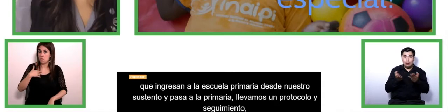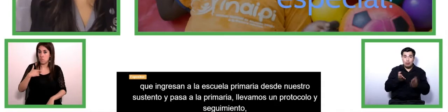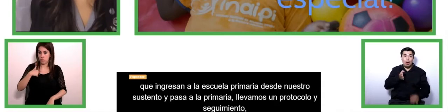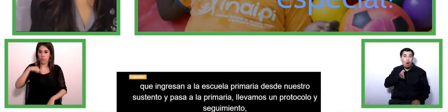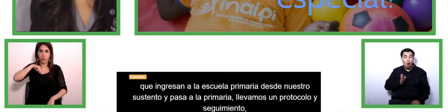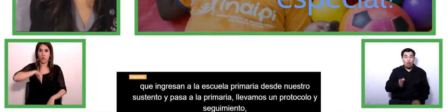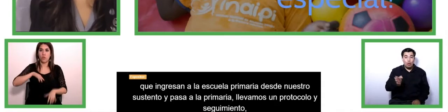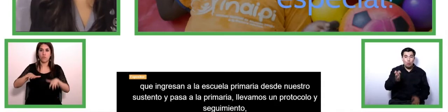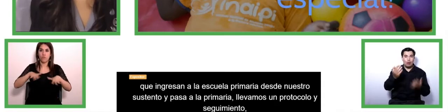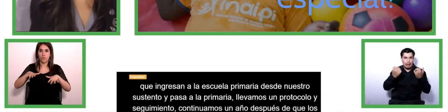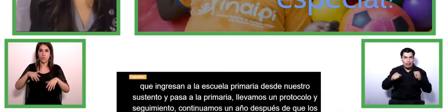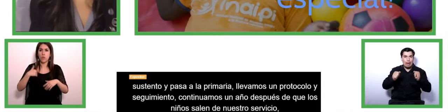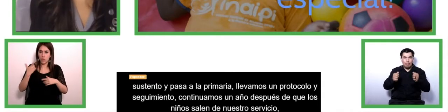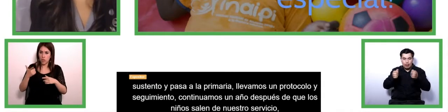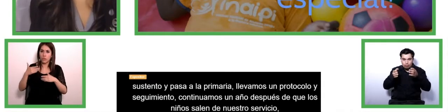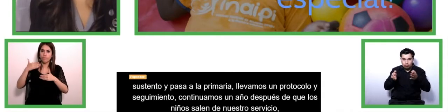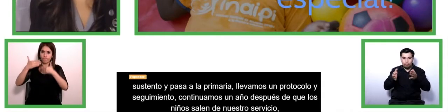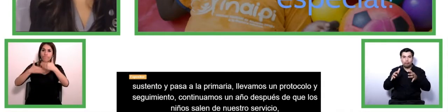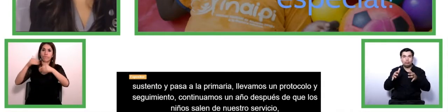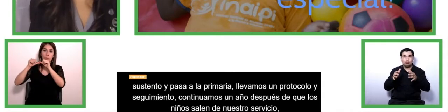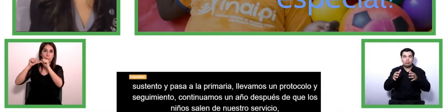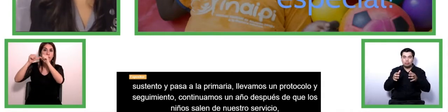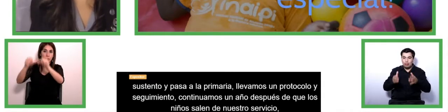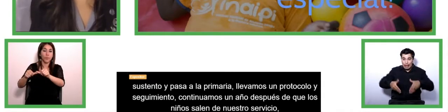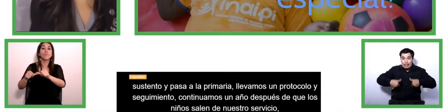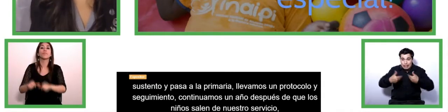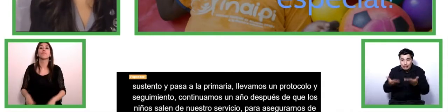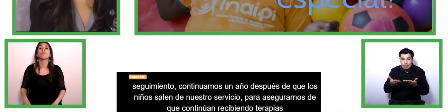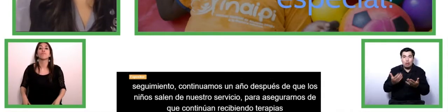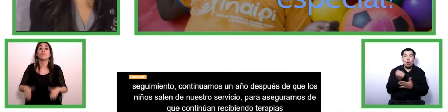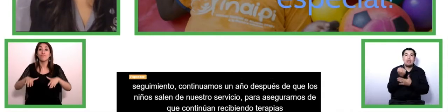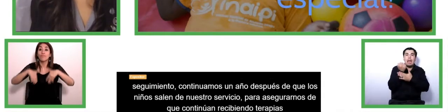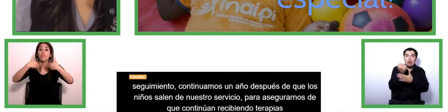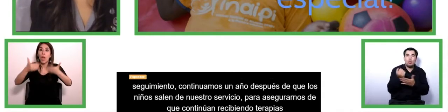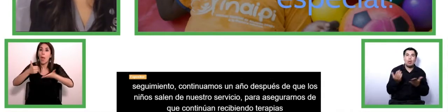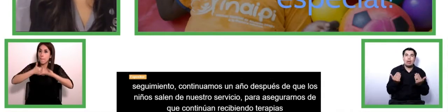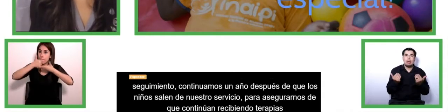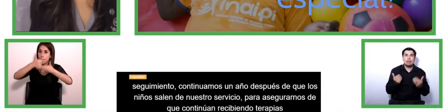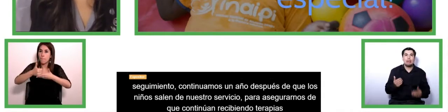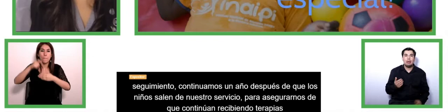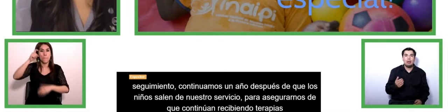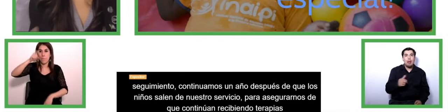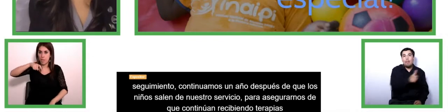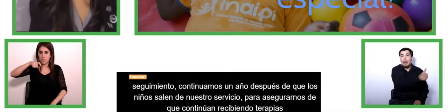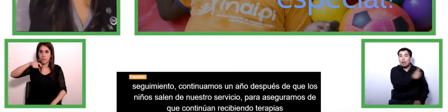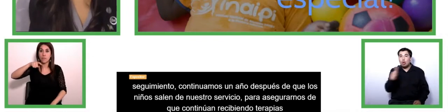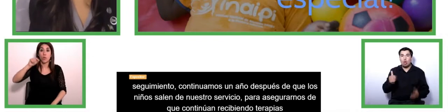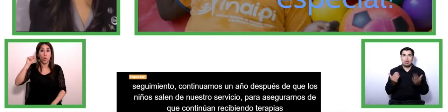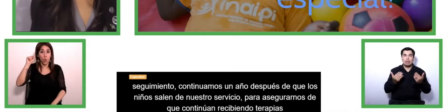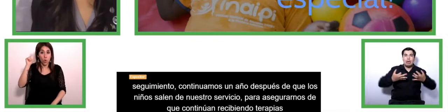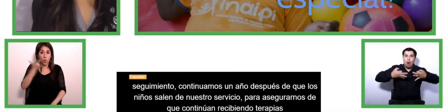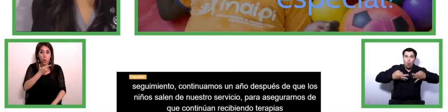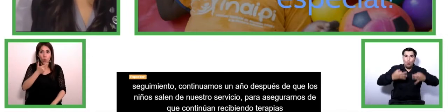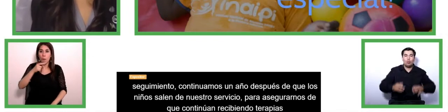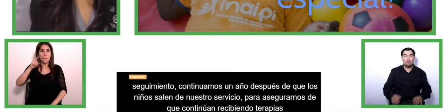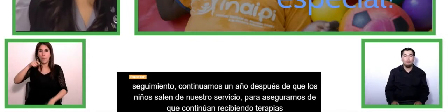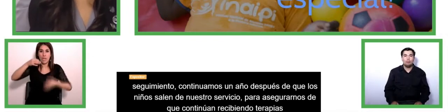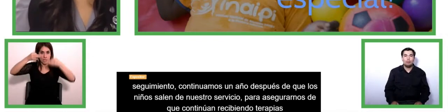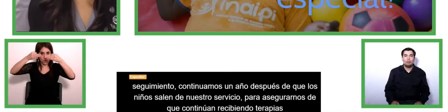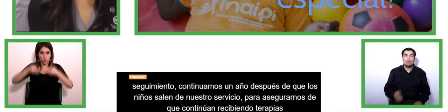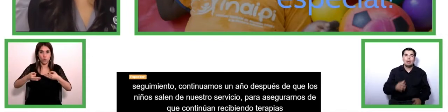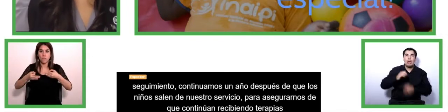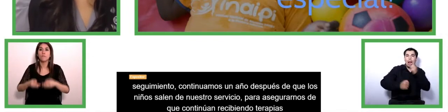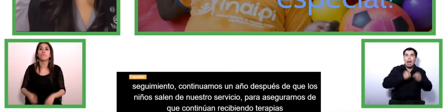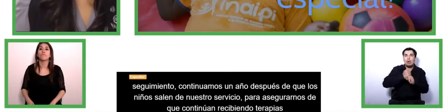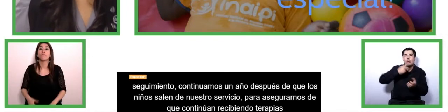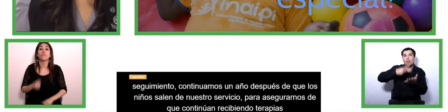que continúan recibiendo las terapias y las ayudas necesarias para poder tener todas sus necesidades cubiertas.